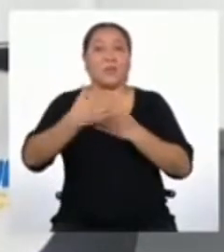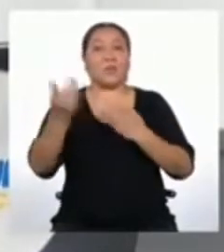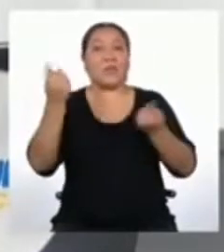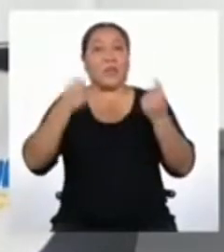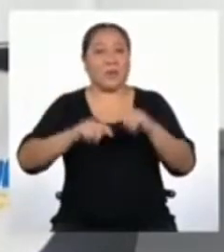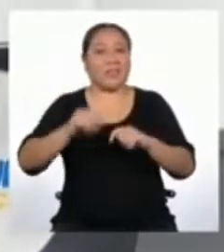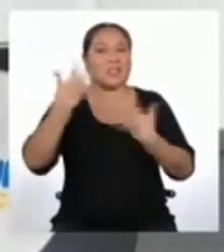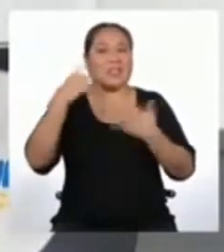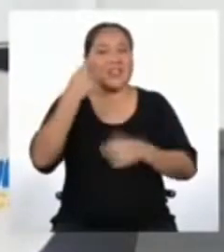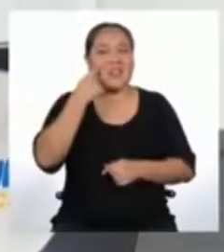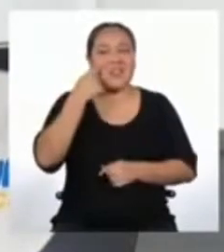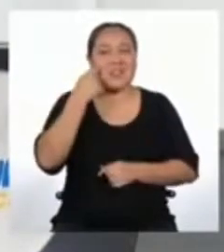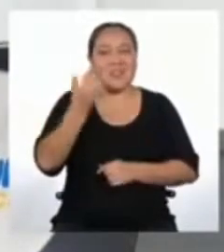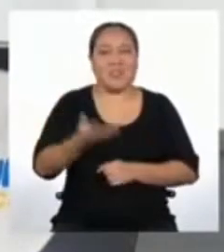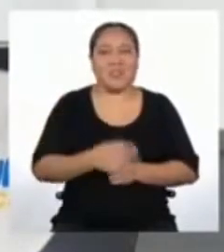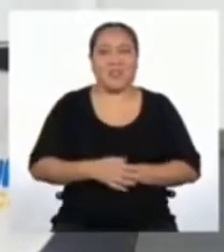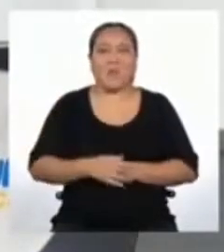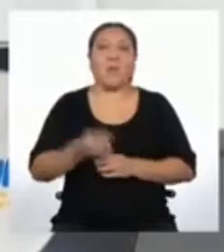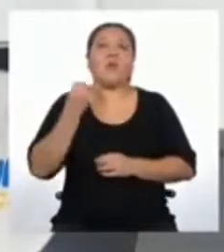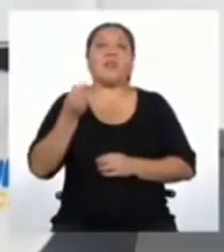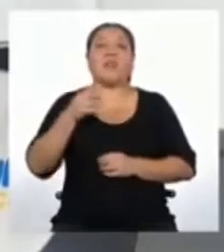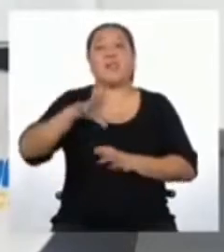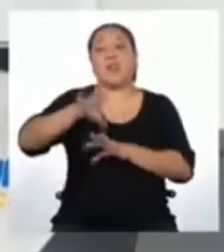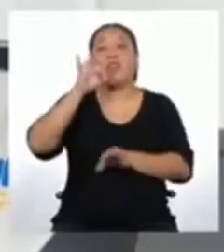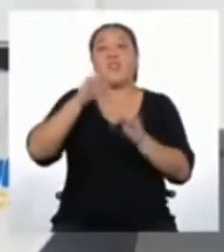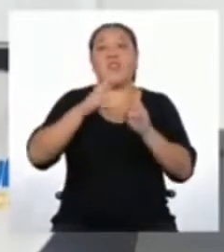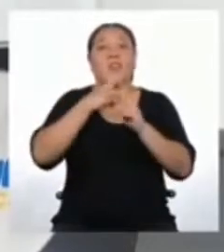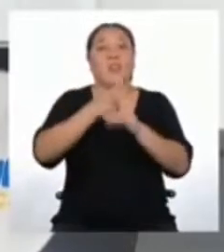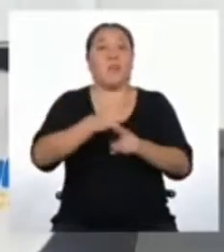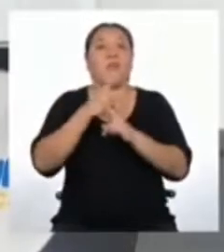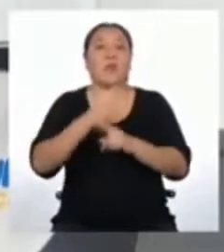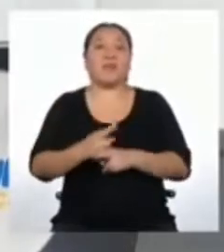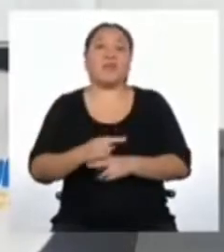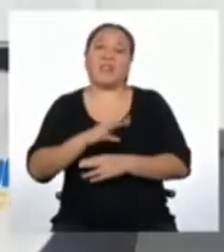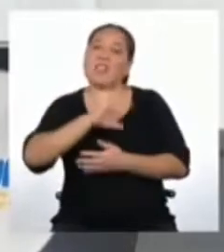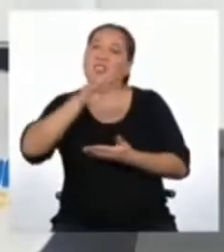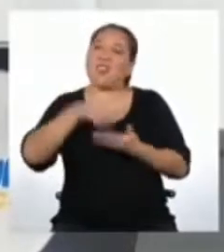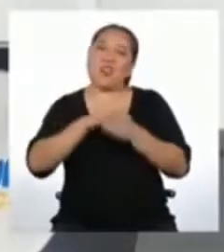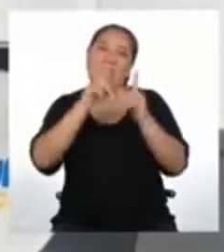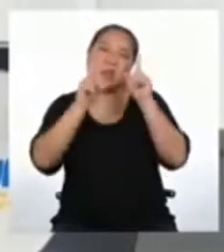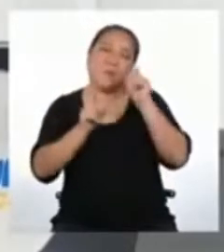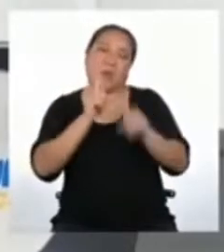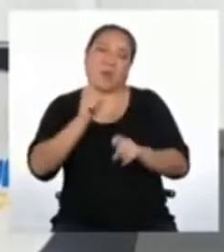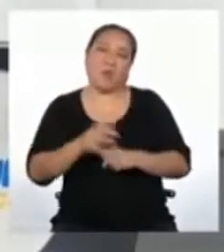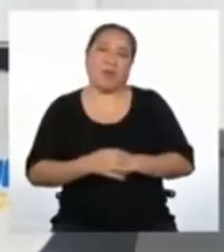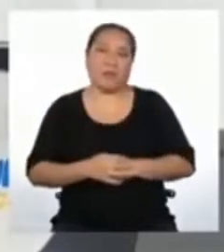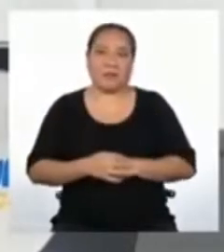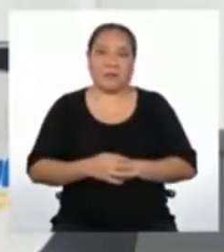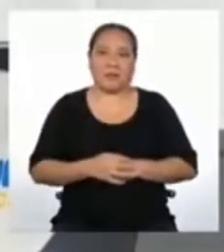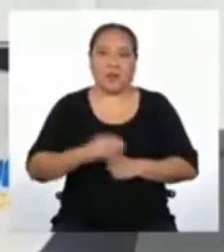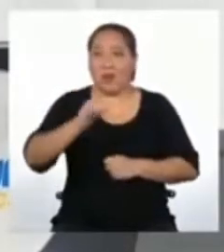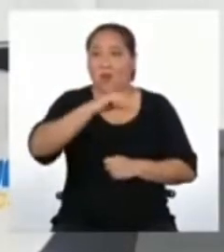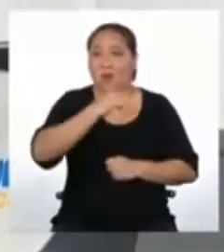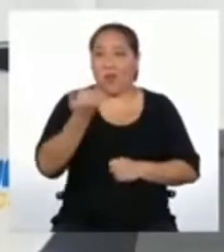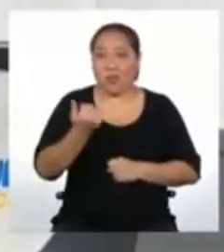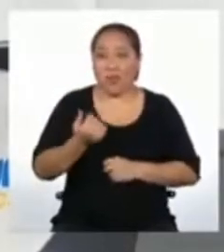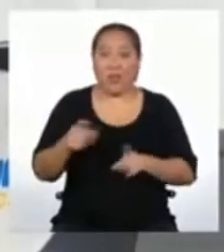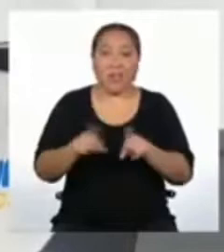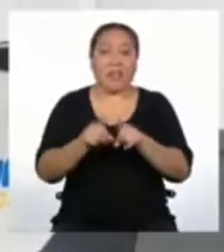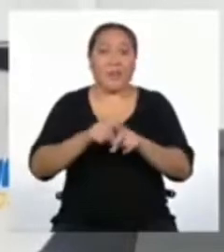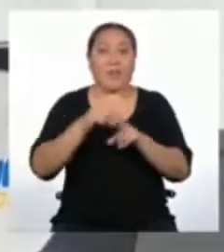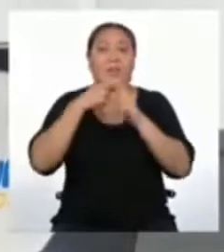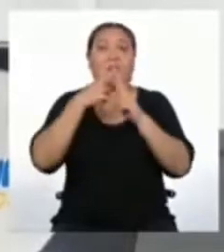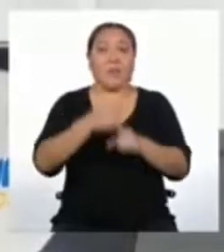pausa ya lo conocen bien, porque debemos hallar la respuesta a todos nuestros retos de hoy. Otra cosa de la que hallaremos respuesta y